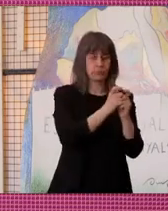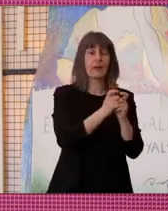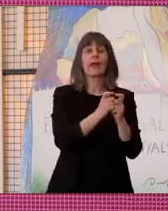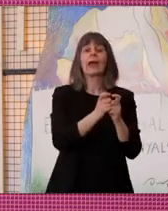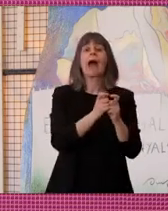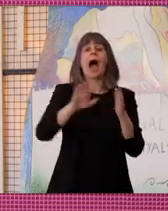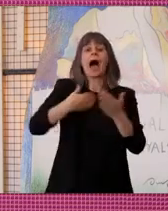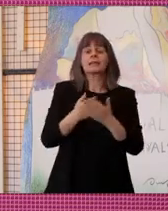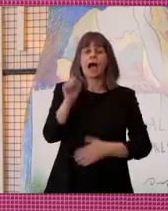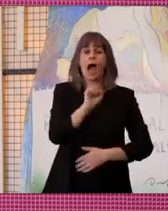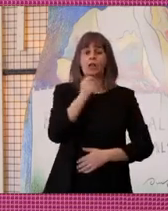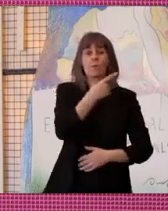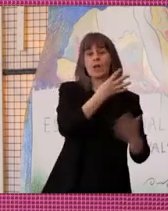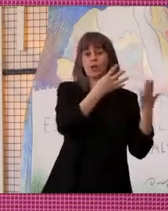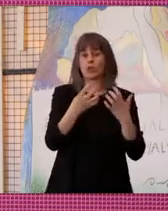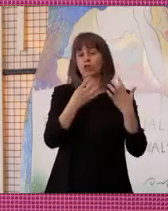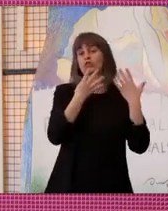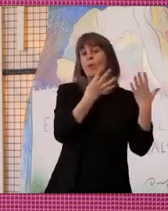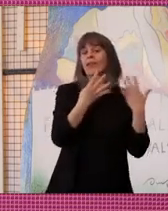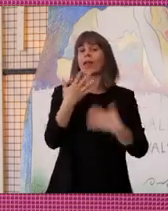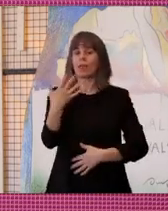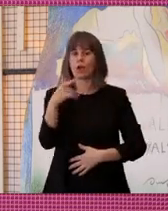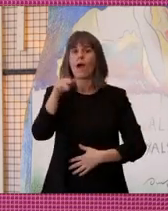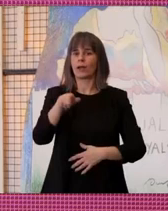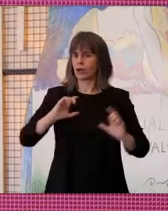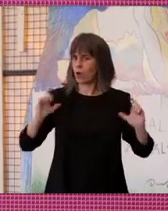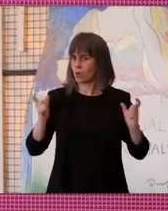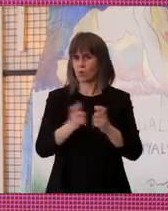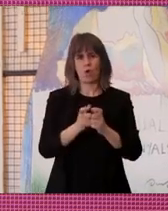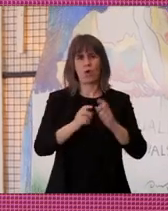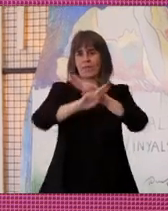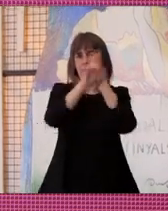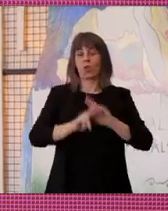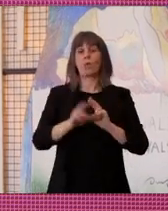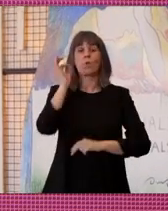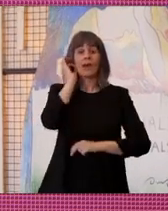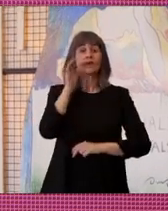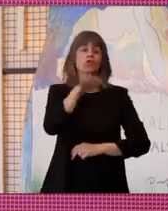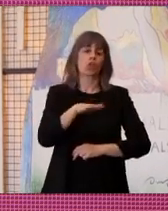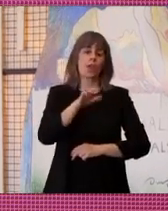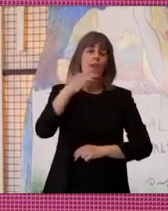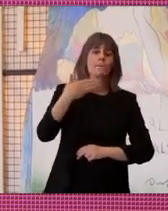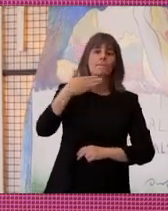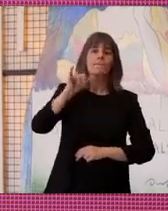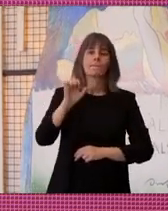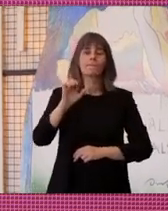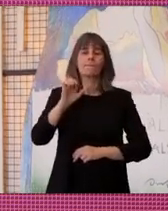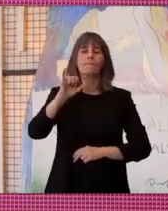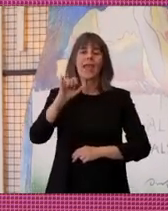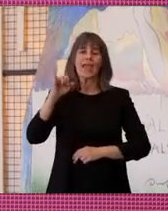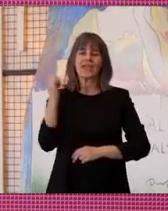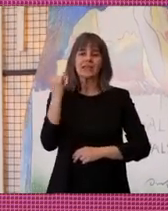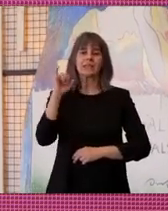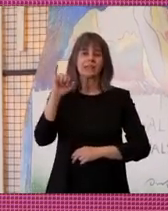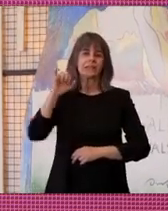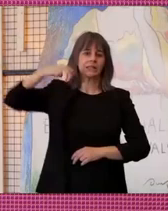que se hizo la gran reunión de internacional de mujeres en Beijing esto ya fue muy